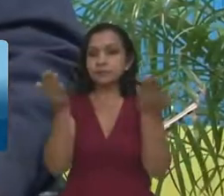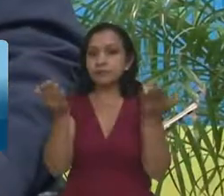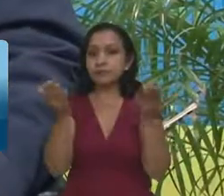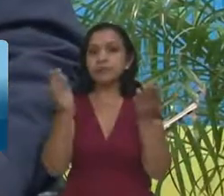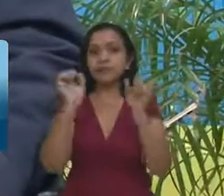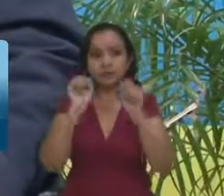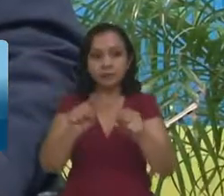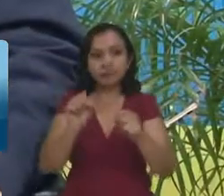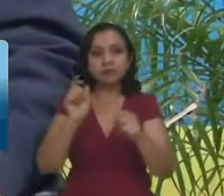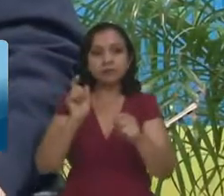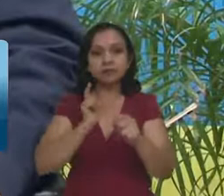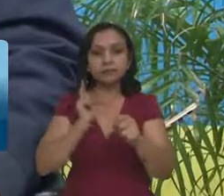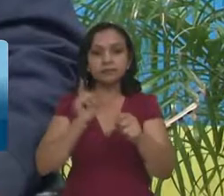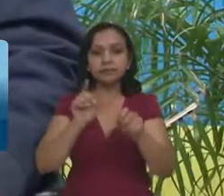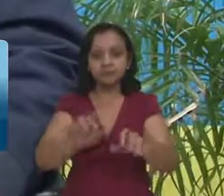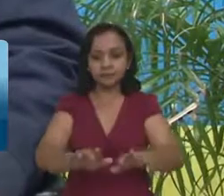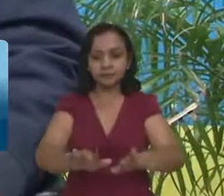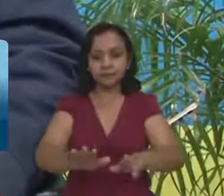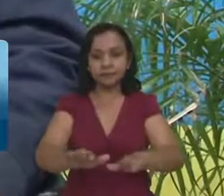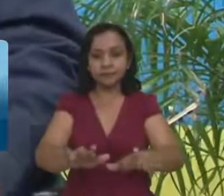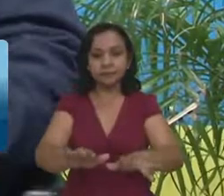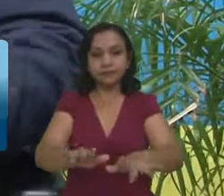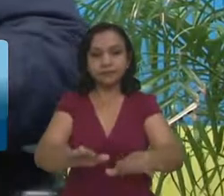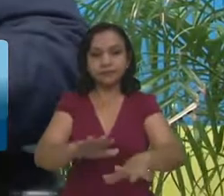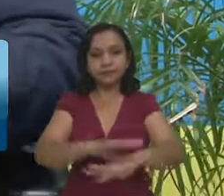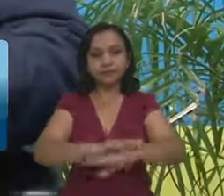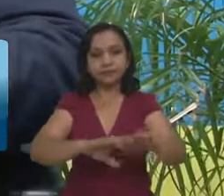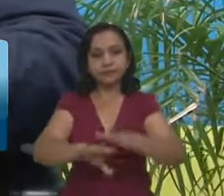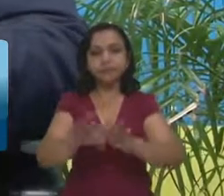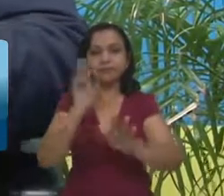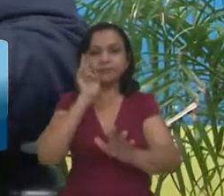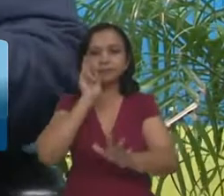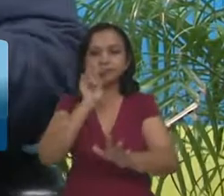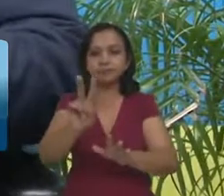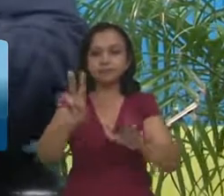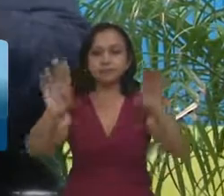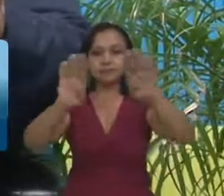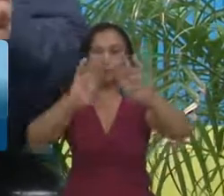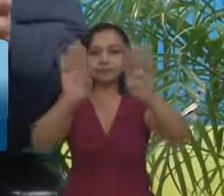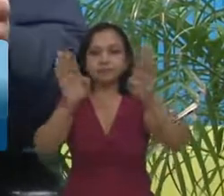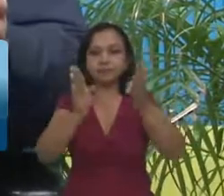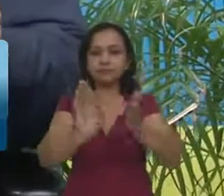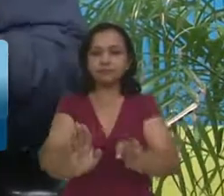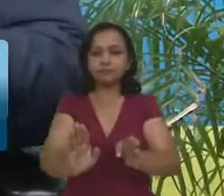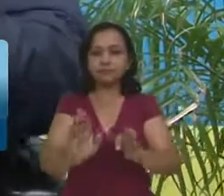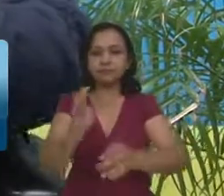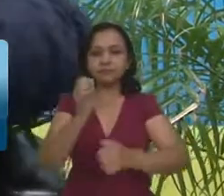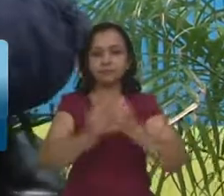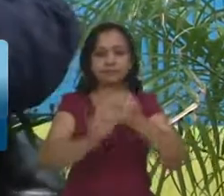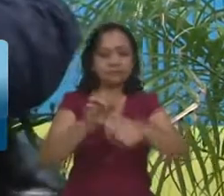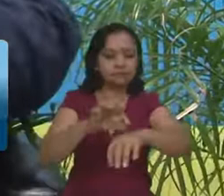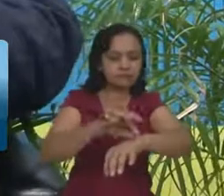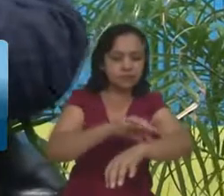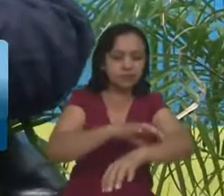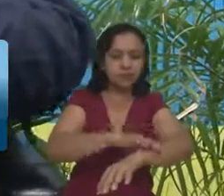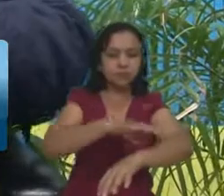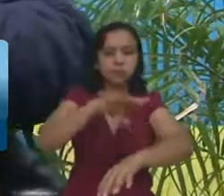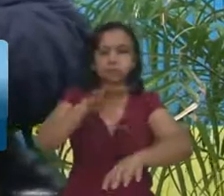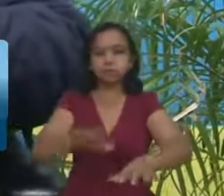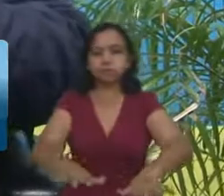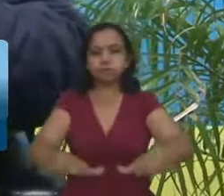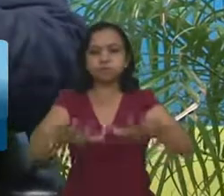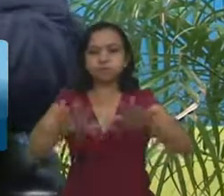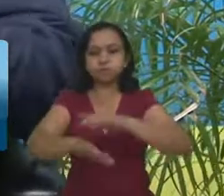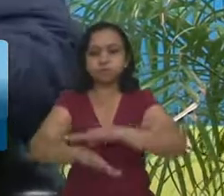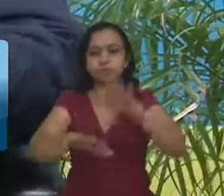la que más aquejan son la de los miembros inferiores. Vos te has fijado que existen, es cierto, la afectación venosa, que se hinchan los pies, pero